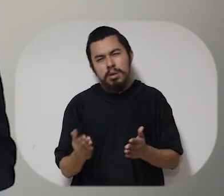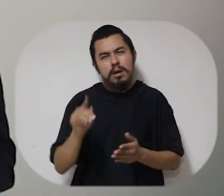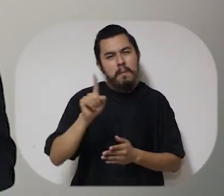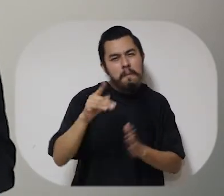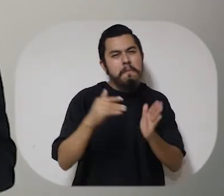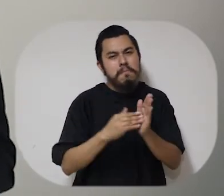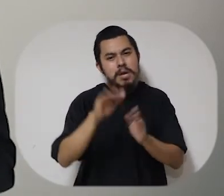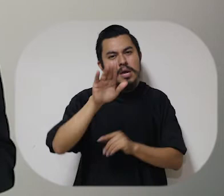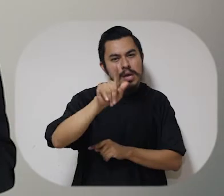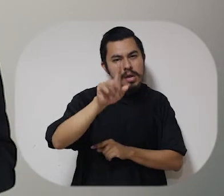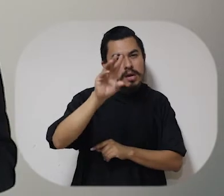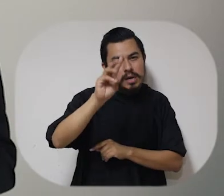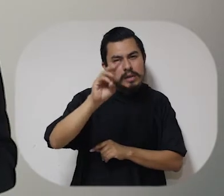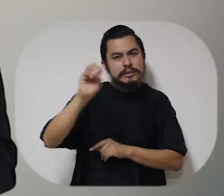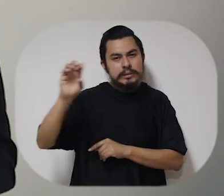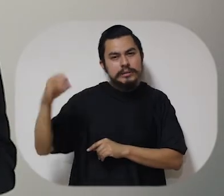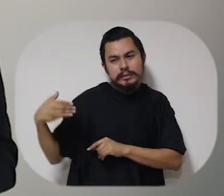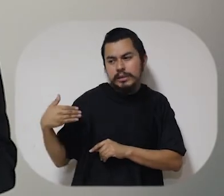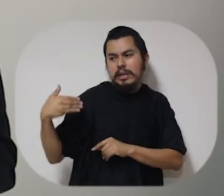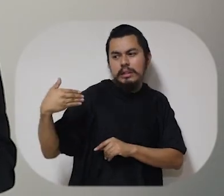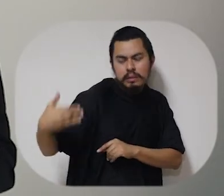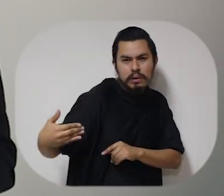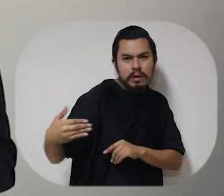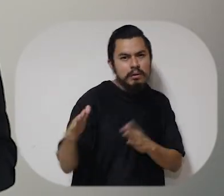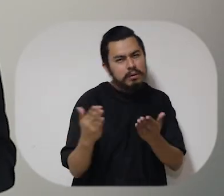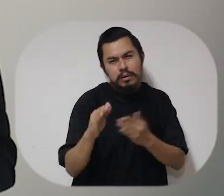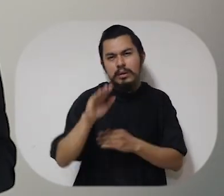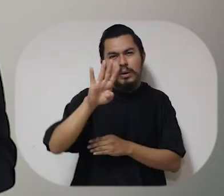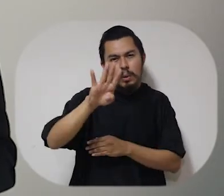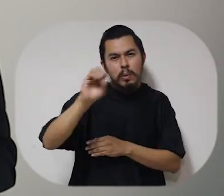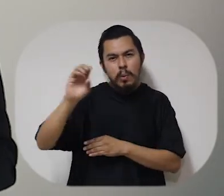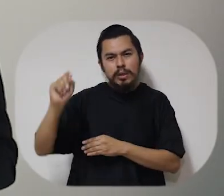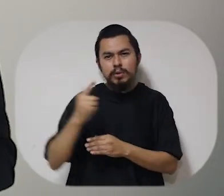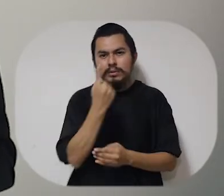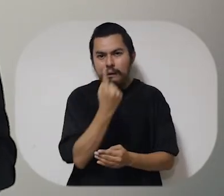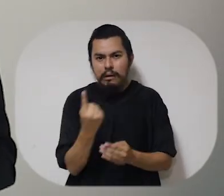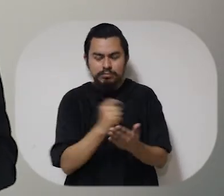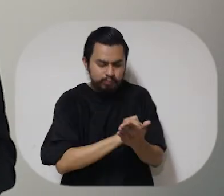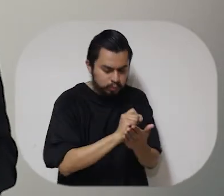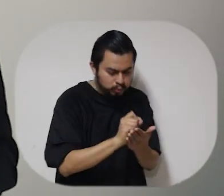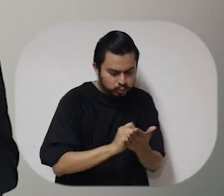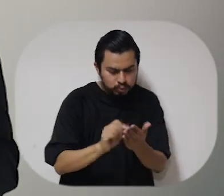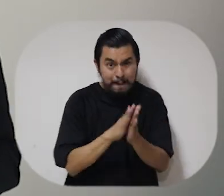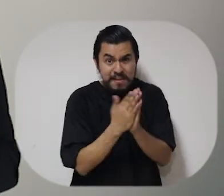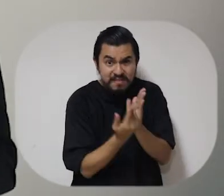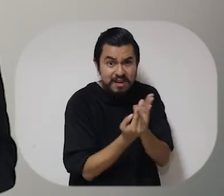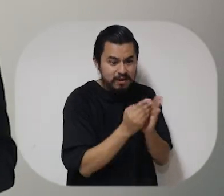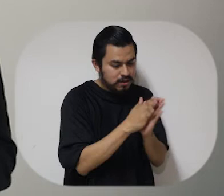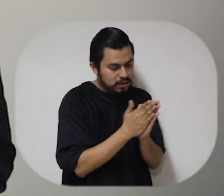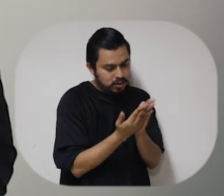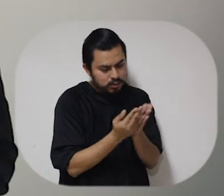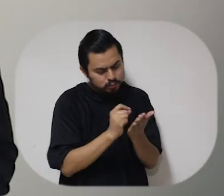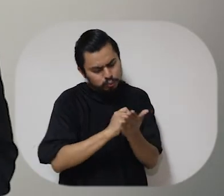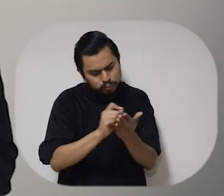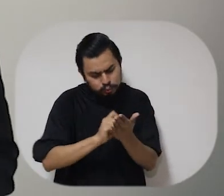de 400 autores son los que escribieron los libros de la Biblia. Y todo ello fue escrito por un punto, por un